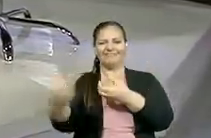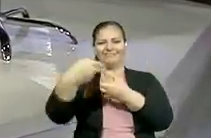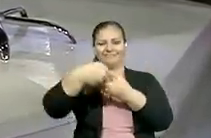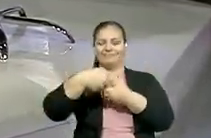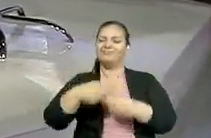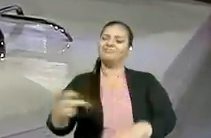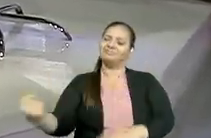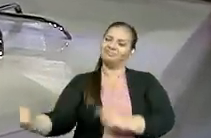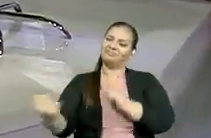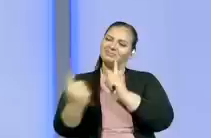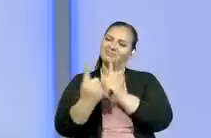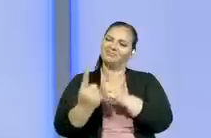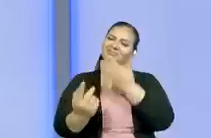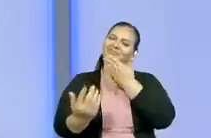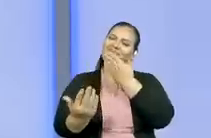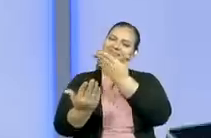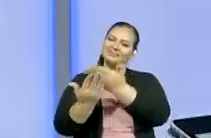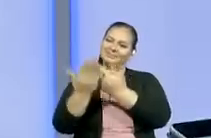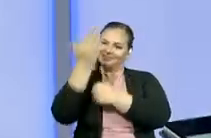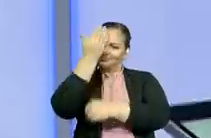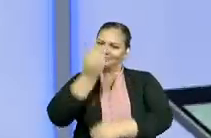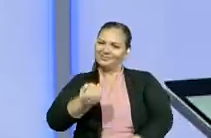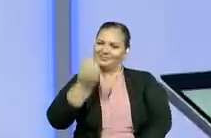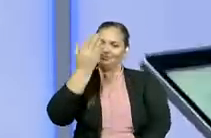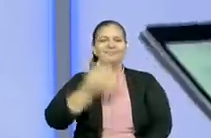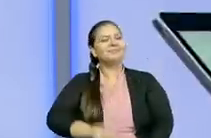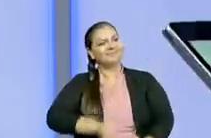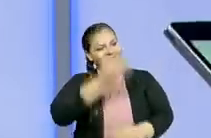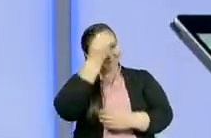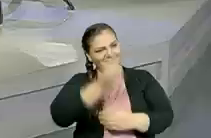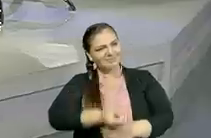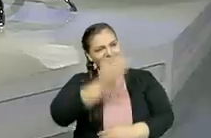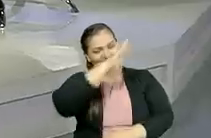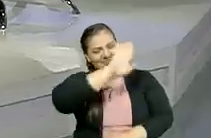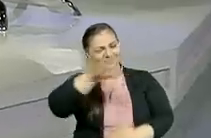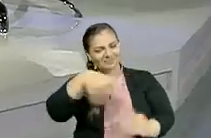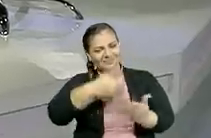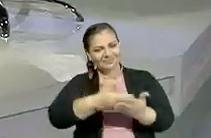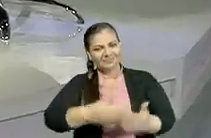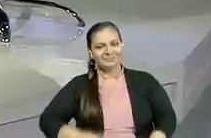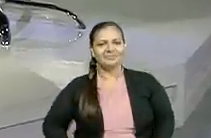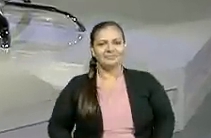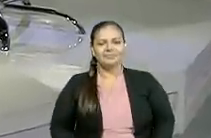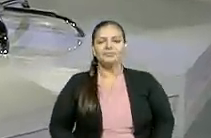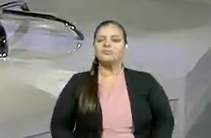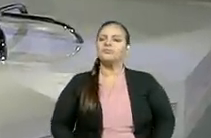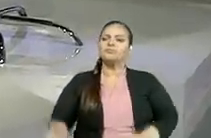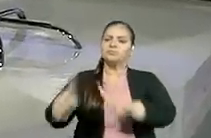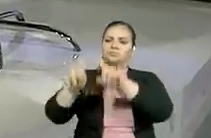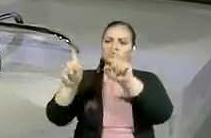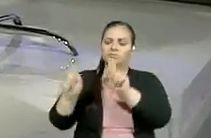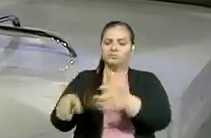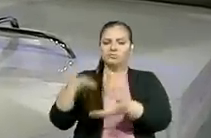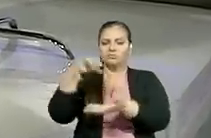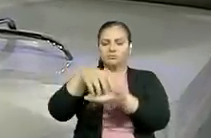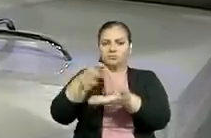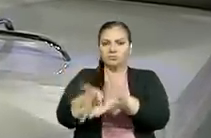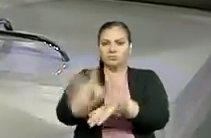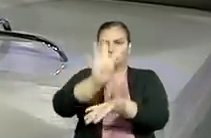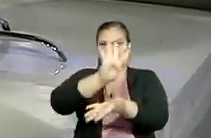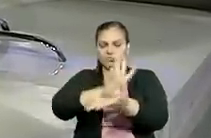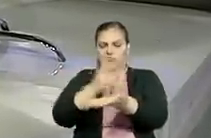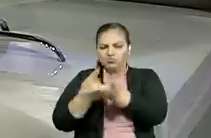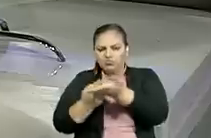PSC Madera de Guerrero. Qué gusto que nos acompañe. Buenos días y bienvenido. Muy buenos días con los televidentes. Abogado Cocalón, la